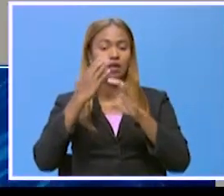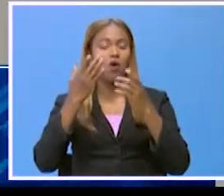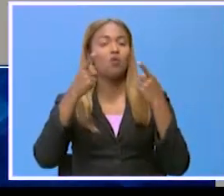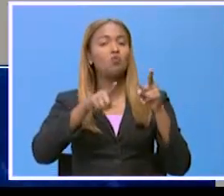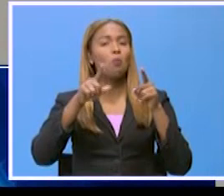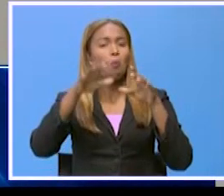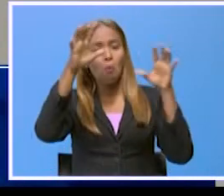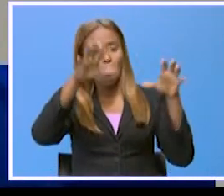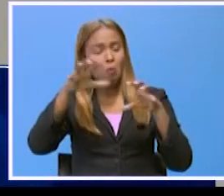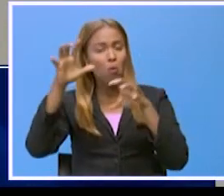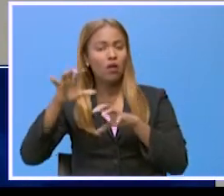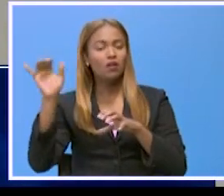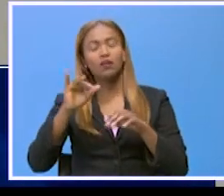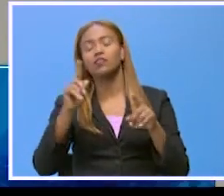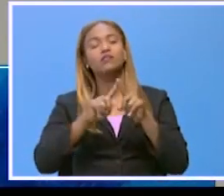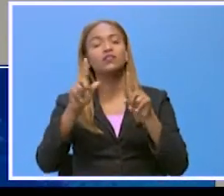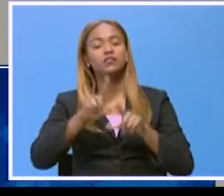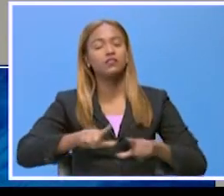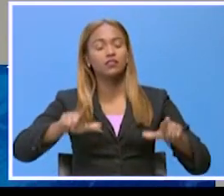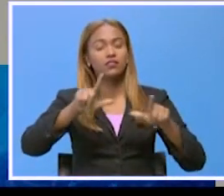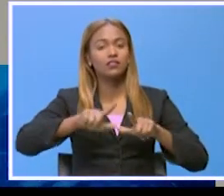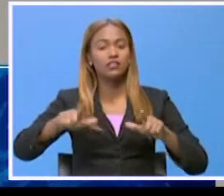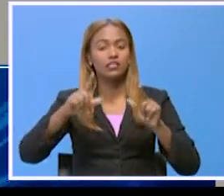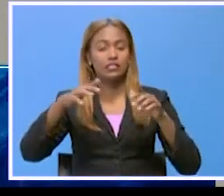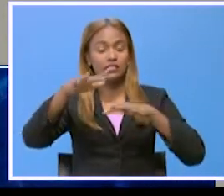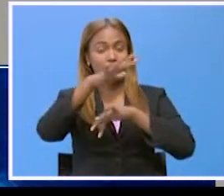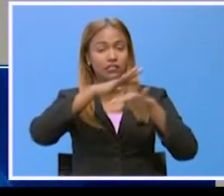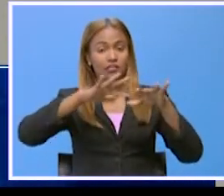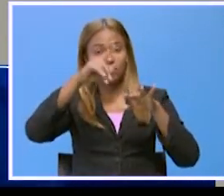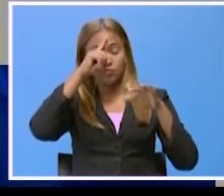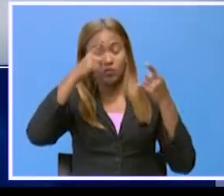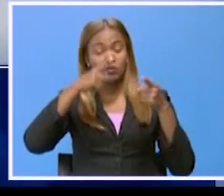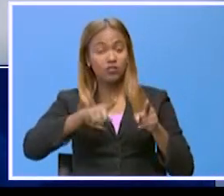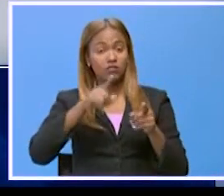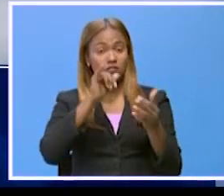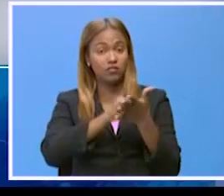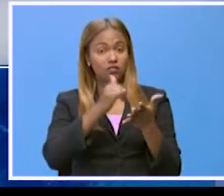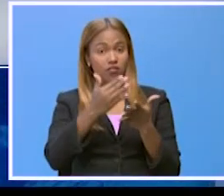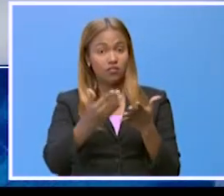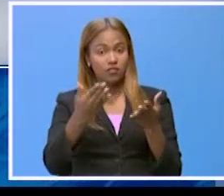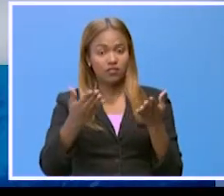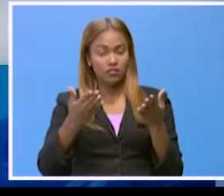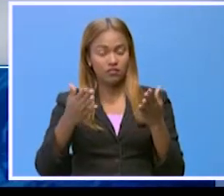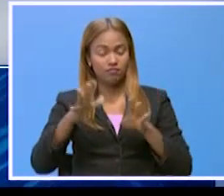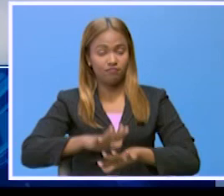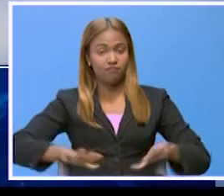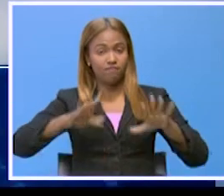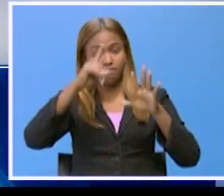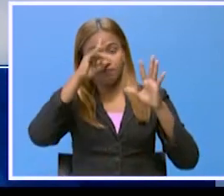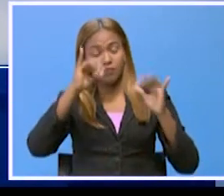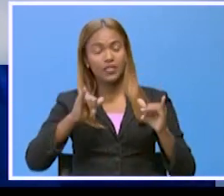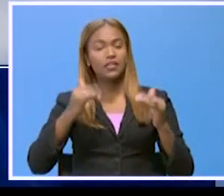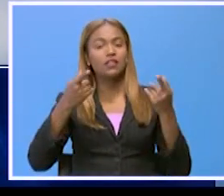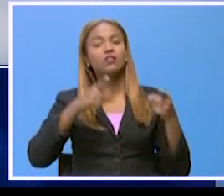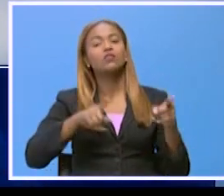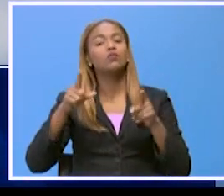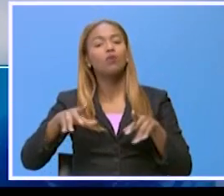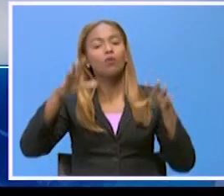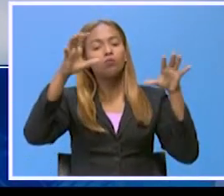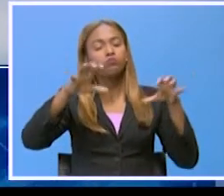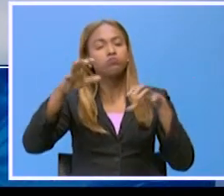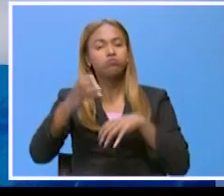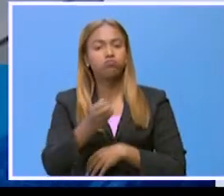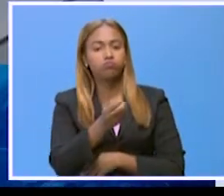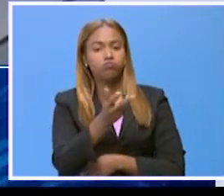del viento y la evacuada en varios niveles de la troposfera por lo tanto a nivel del clima se espera la ocurrencia de chubascos dispersos